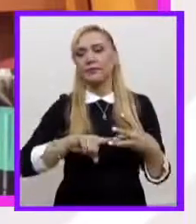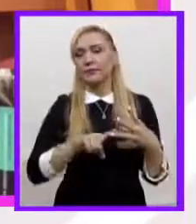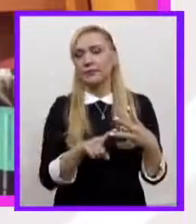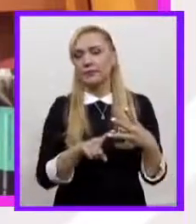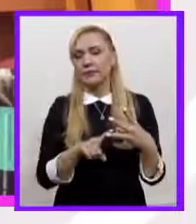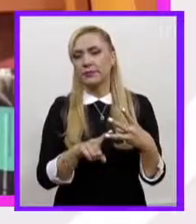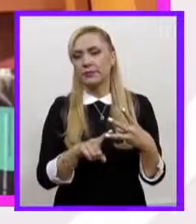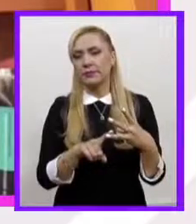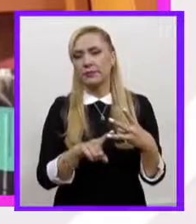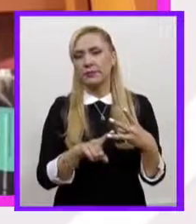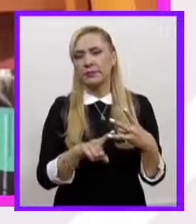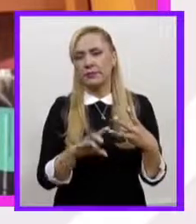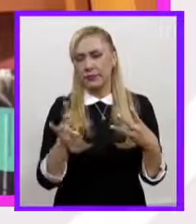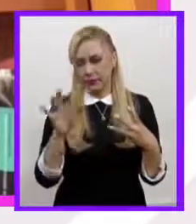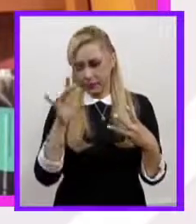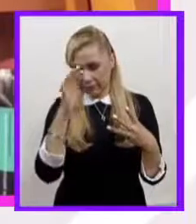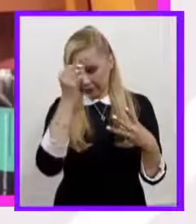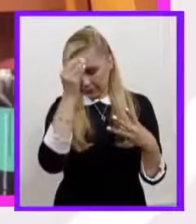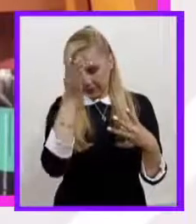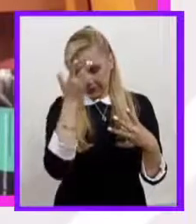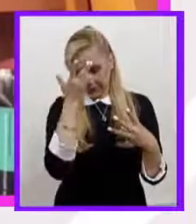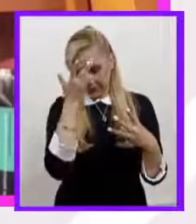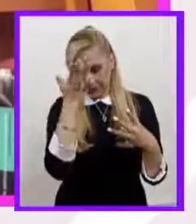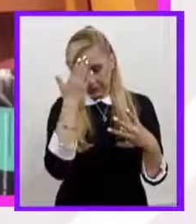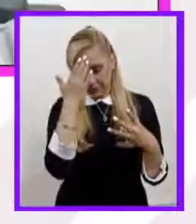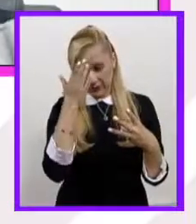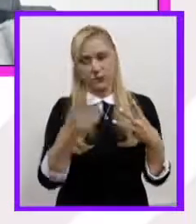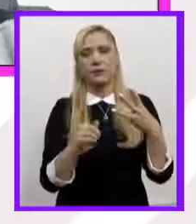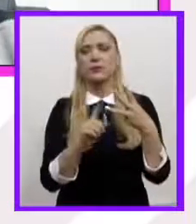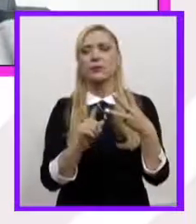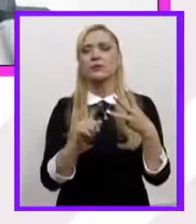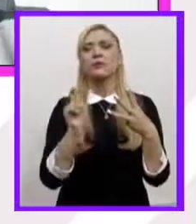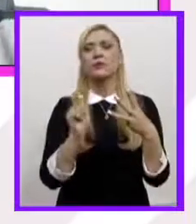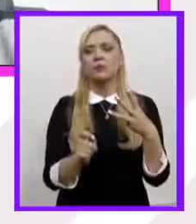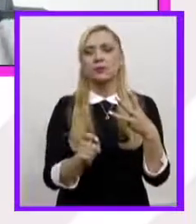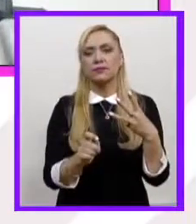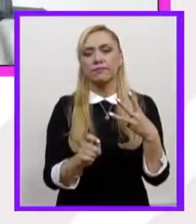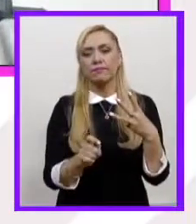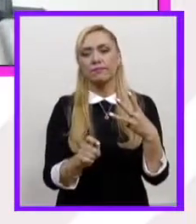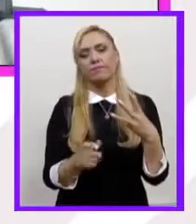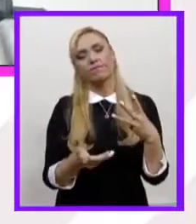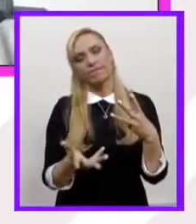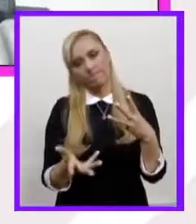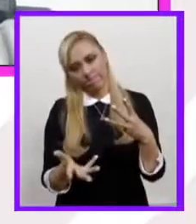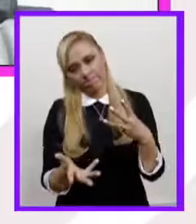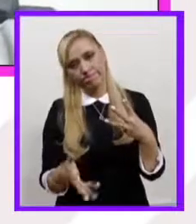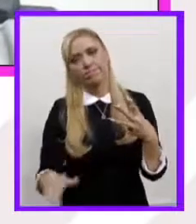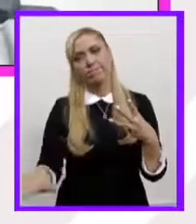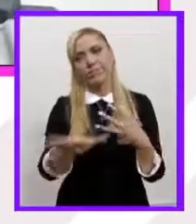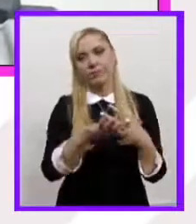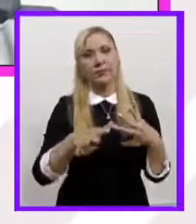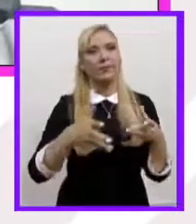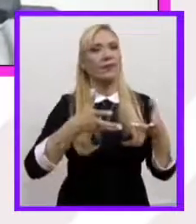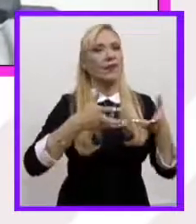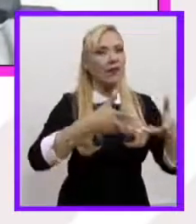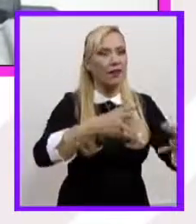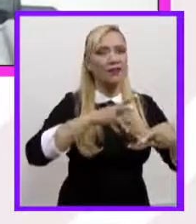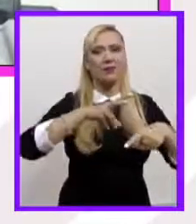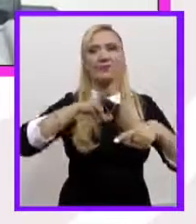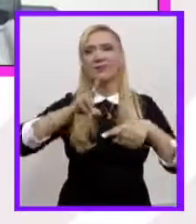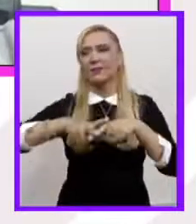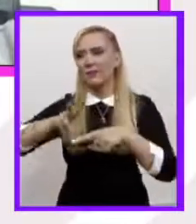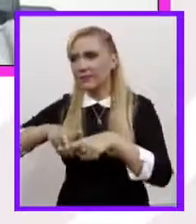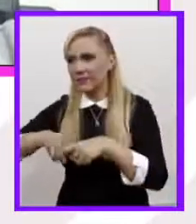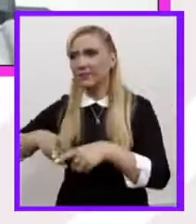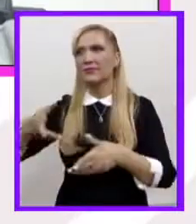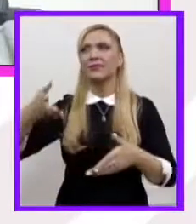tercer lugar, nunca me aprendo de memoria los datos, pero según yo el tercer lugar tiene que ver precisamente con espacios públicos, vaya, no la calle,